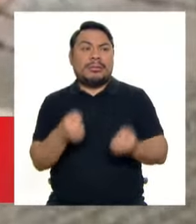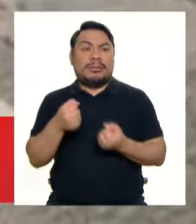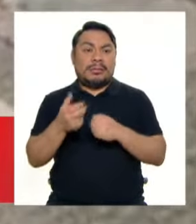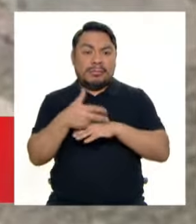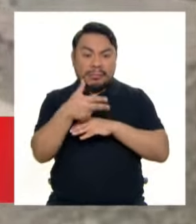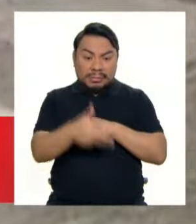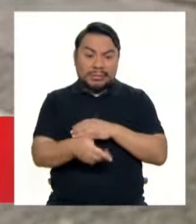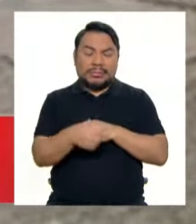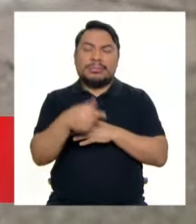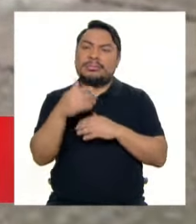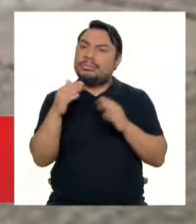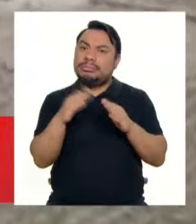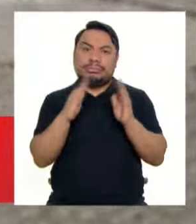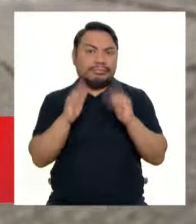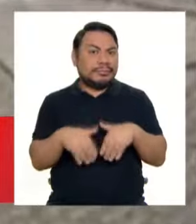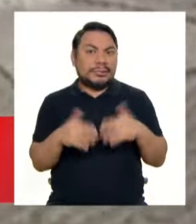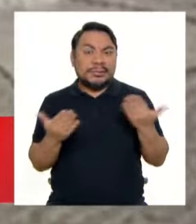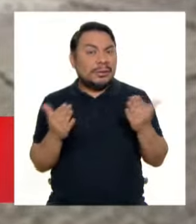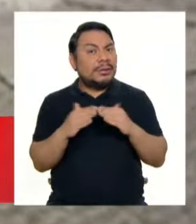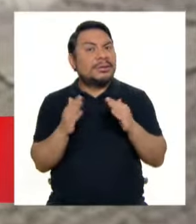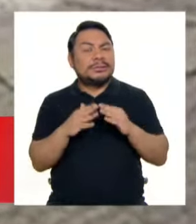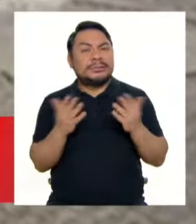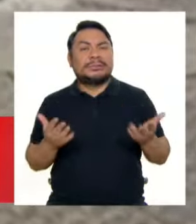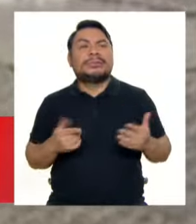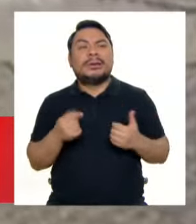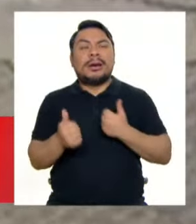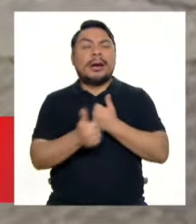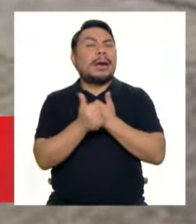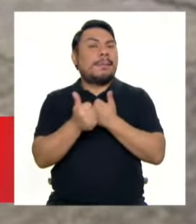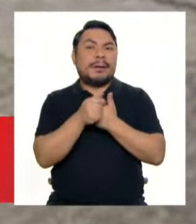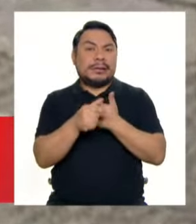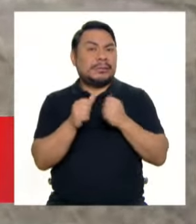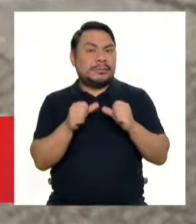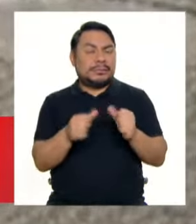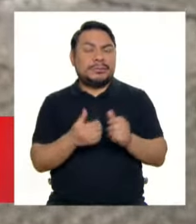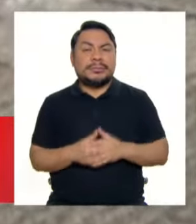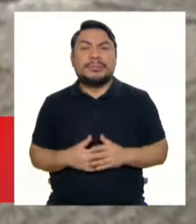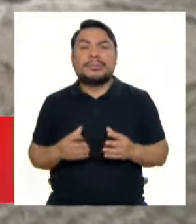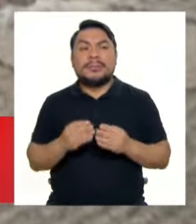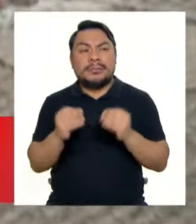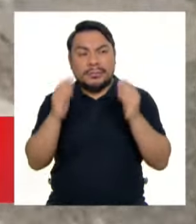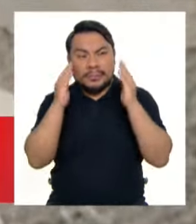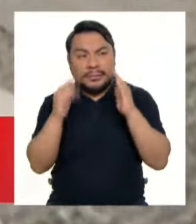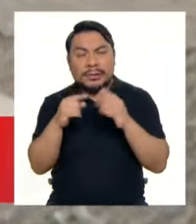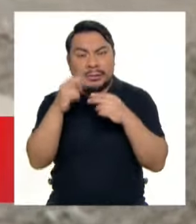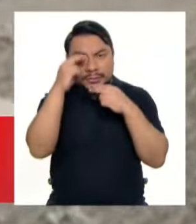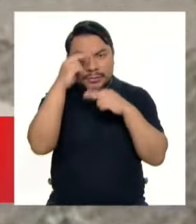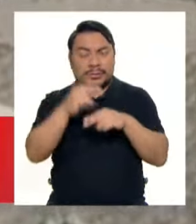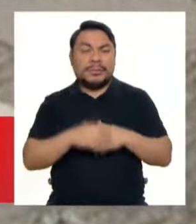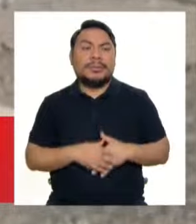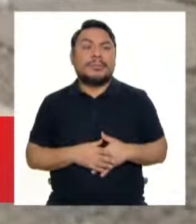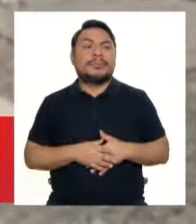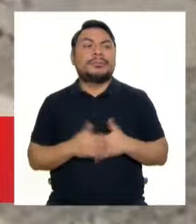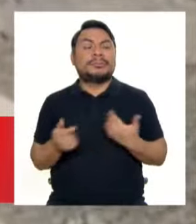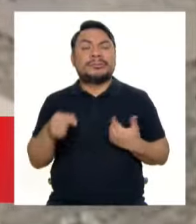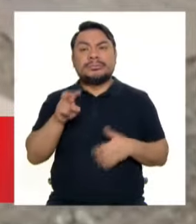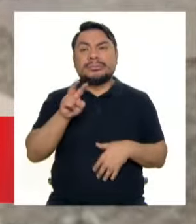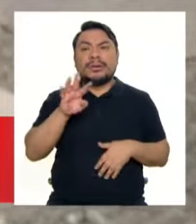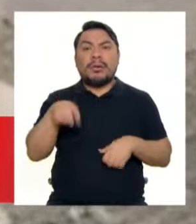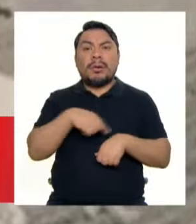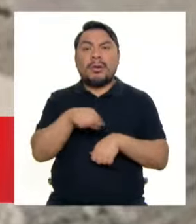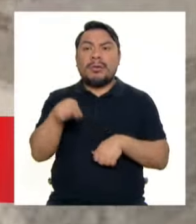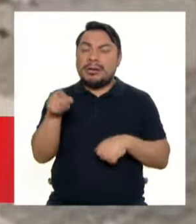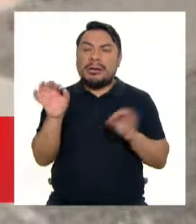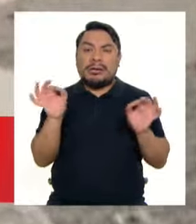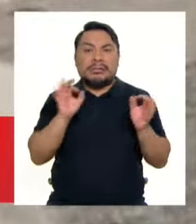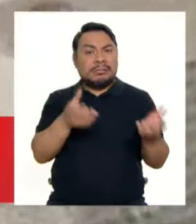volquete va a caer sobre las viviendas Así que hay un peligro constante mucha atención a esta noticia han transcurrido casi 24 horas y